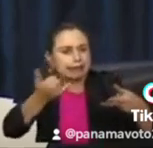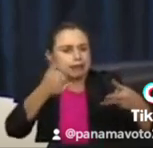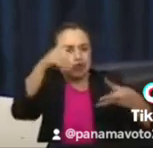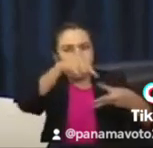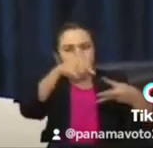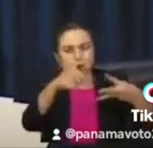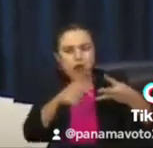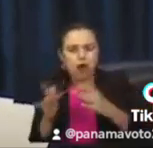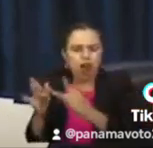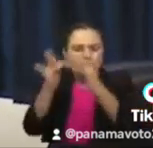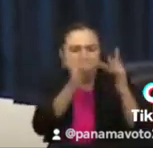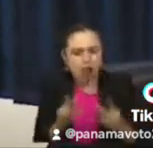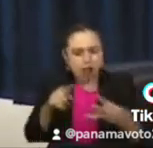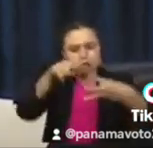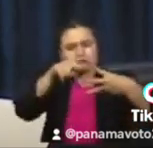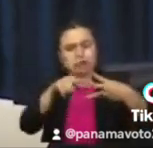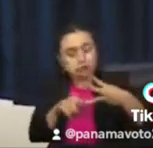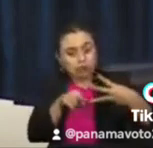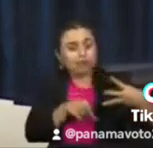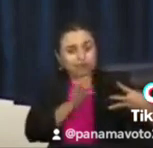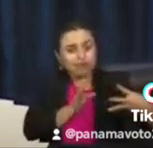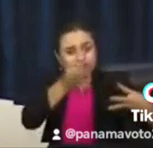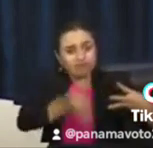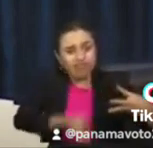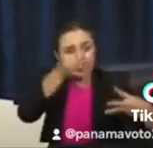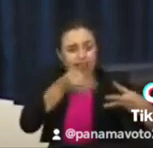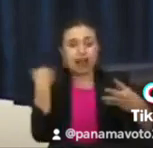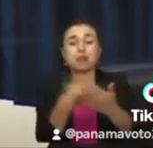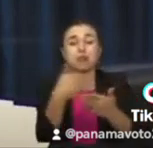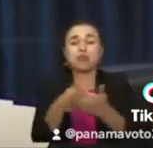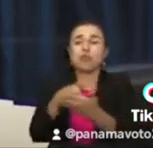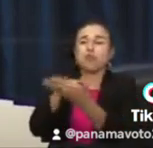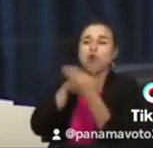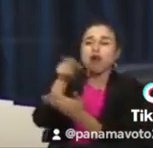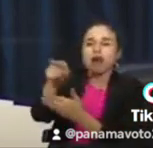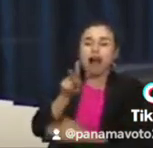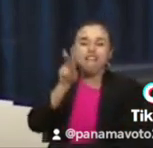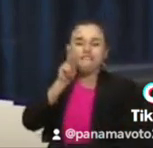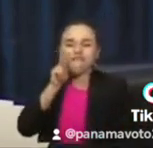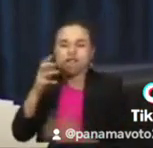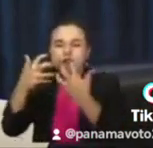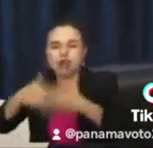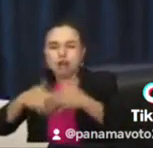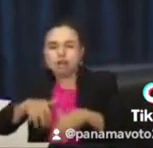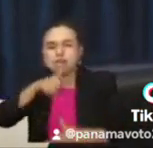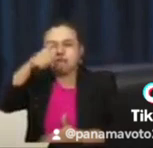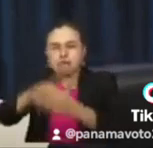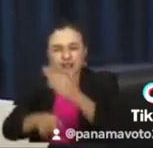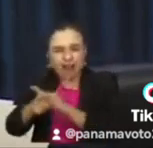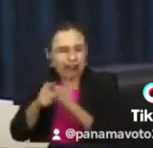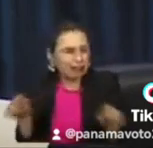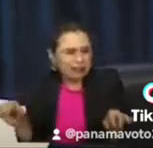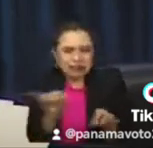poderes ocultos que supuestamente están al margen de la actividad política en este país.